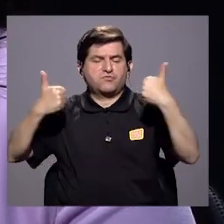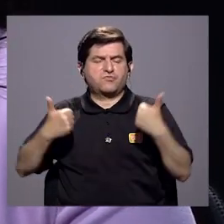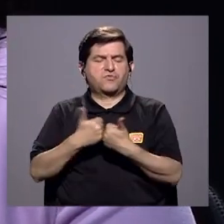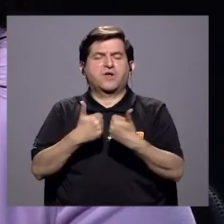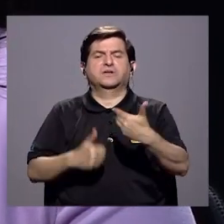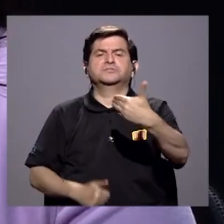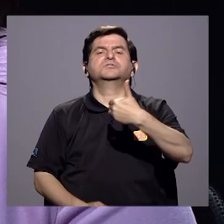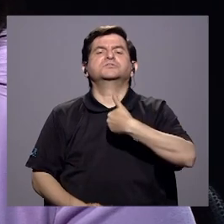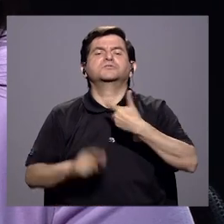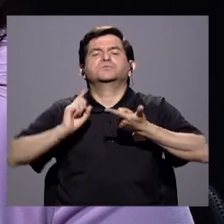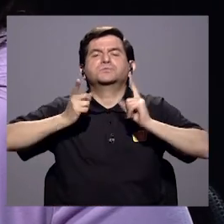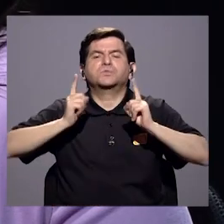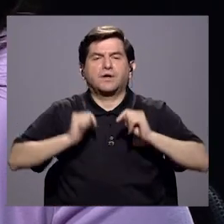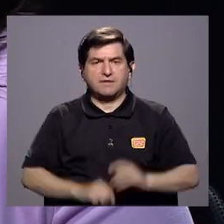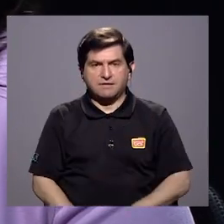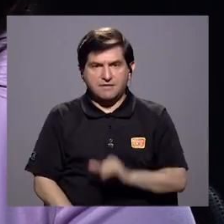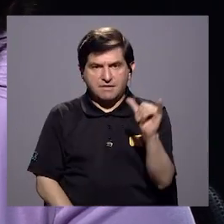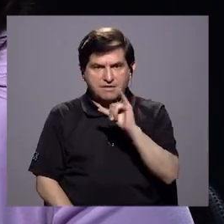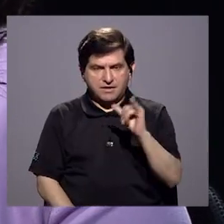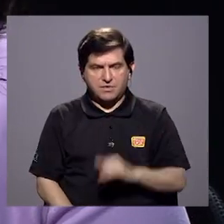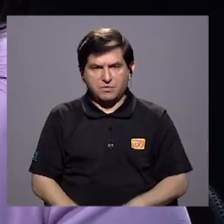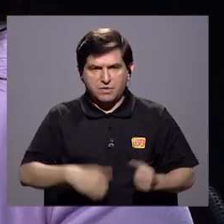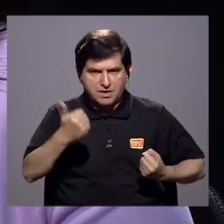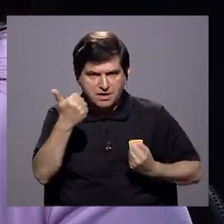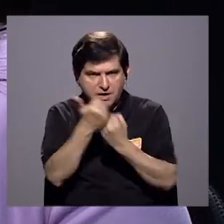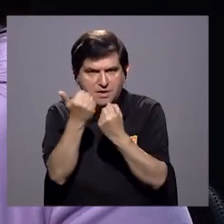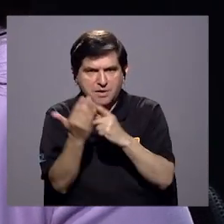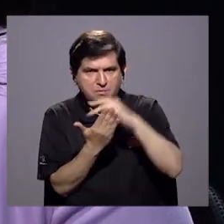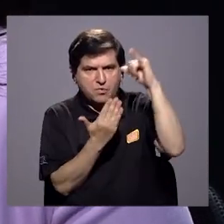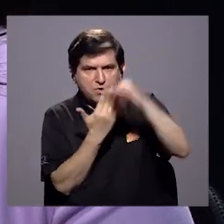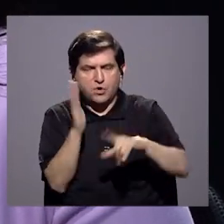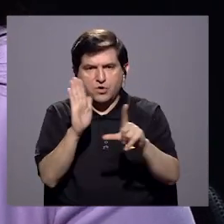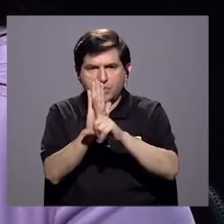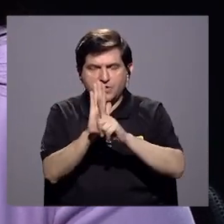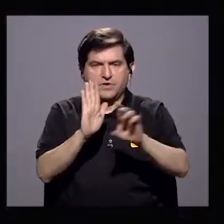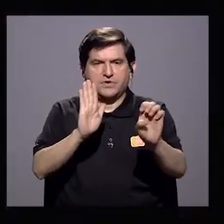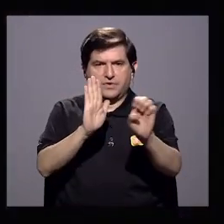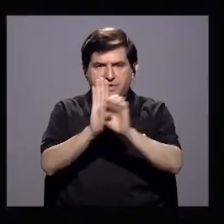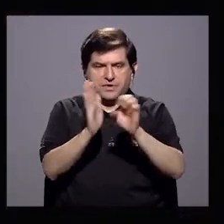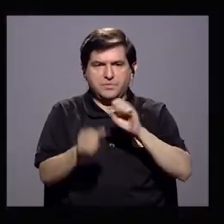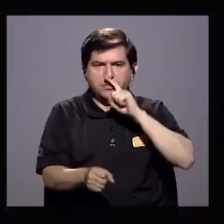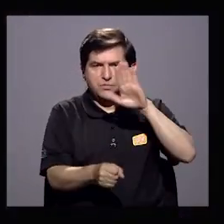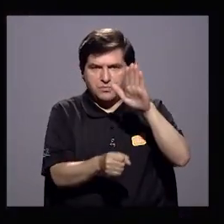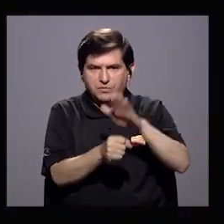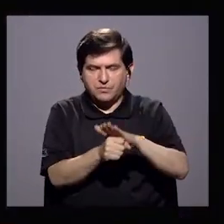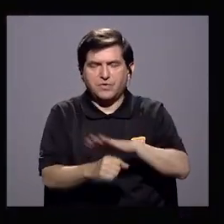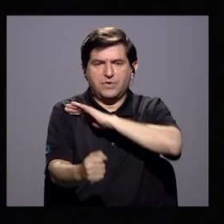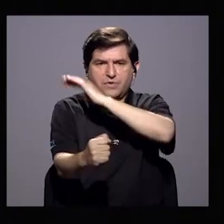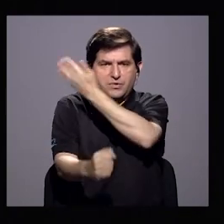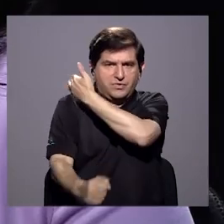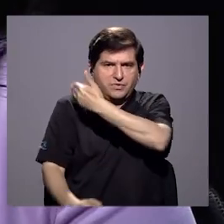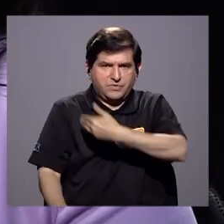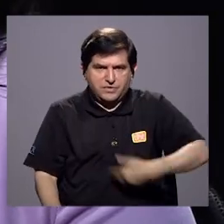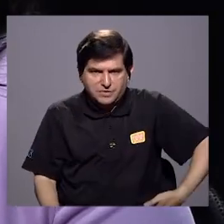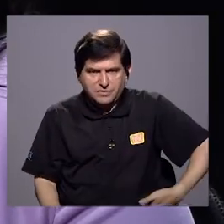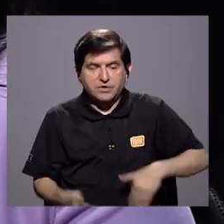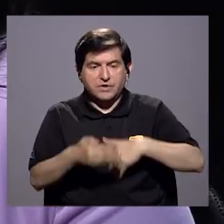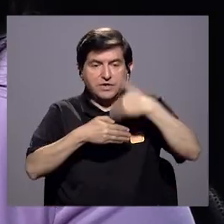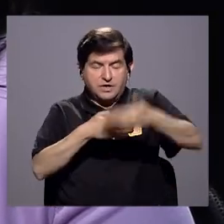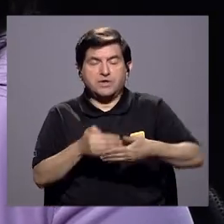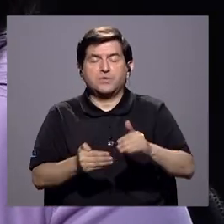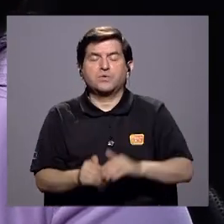estamos enfrentando y también brindando apoyo. El proyecto de ley es un ejemplo del compromiso del Poder Ejecutivo y después del